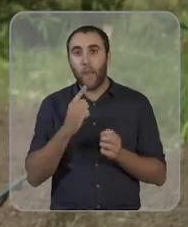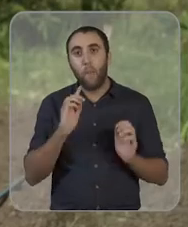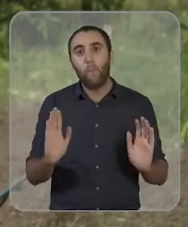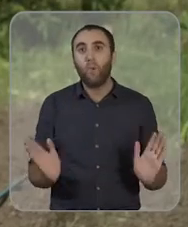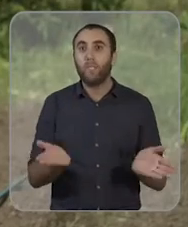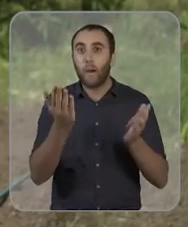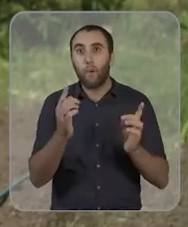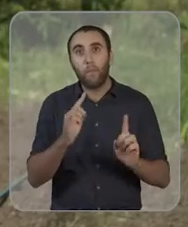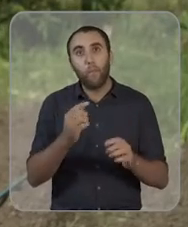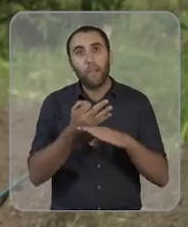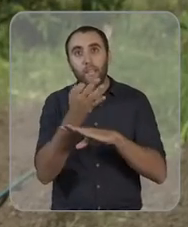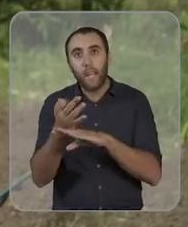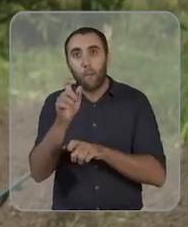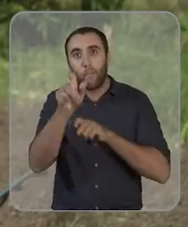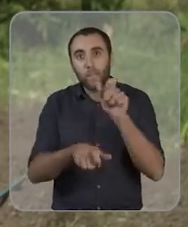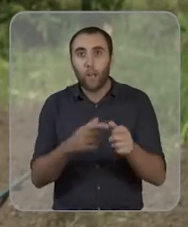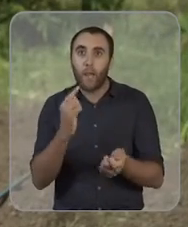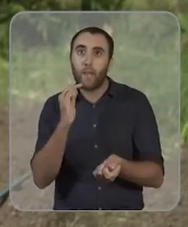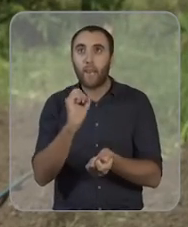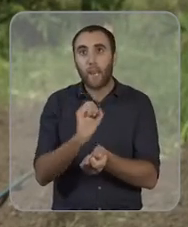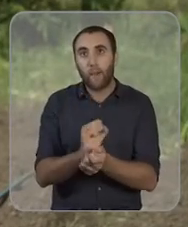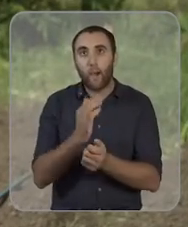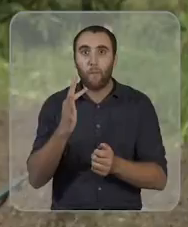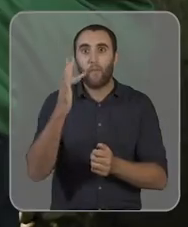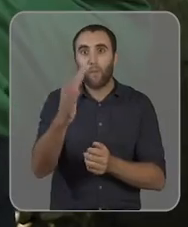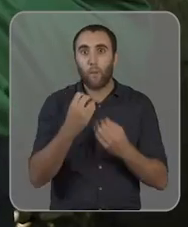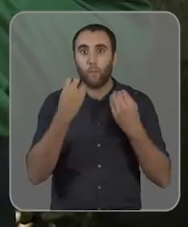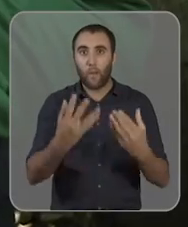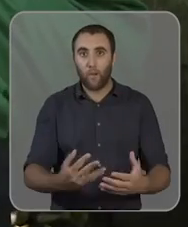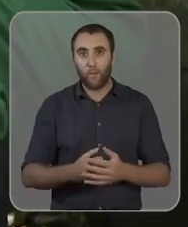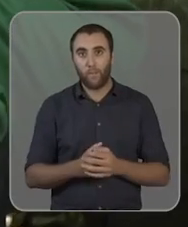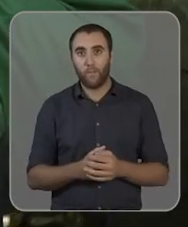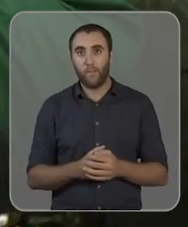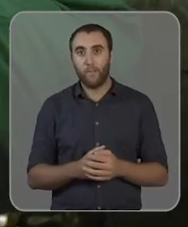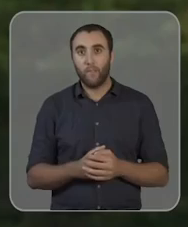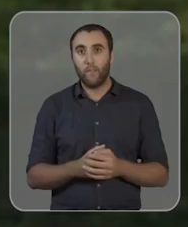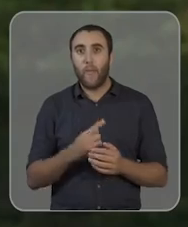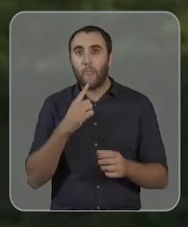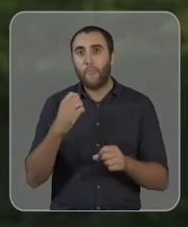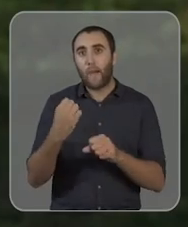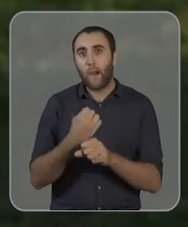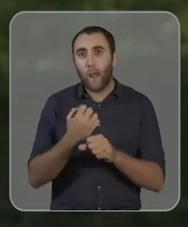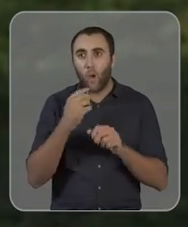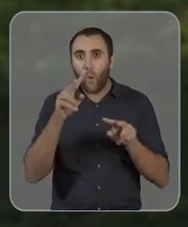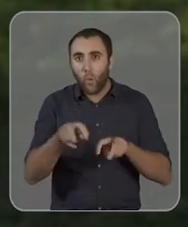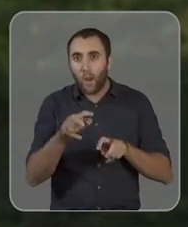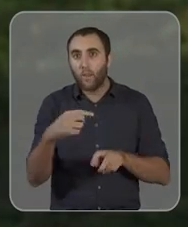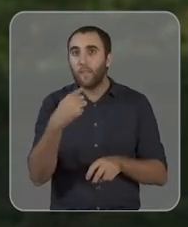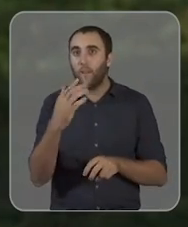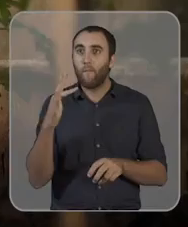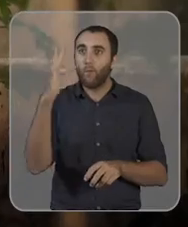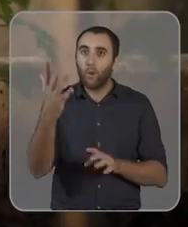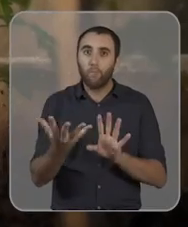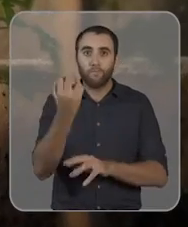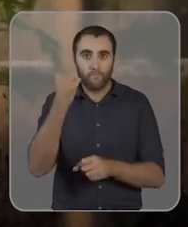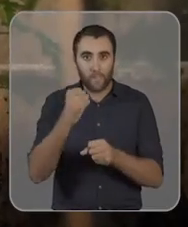Impulsamos la incorporación de conocimientos en huerta por el futuro de las personas privadas de libertad. Trabajar en la huerta es un oficio para el